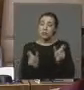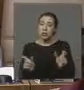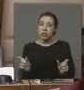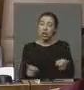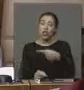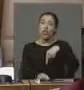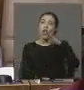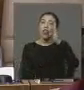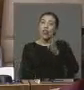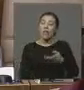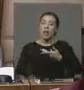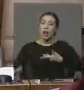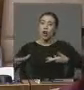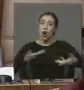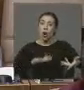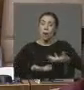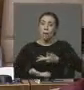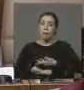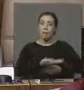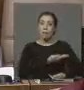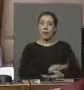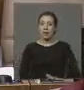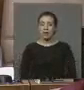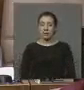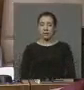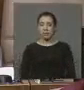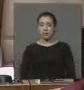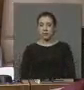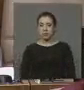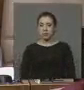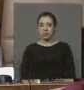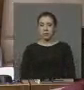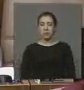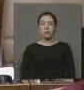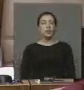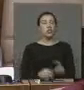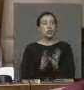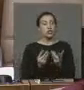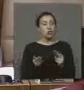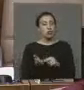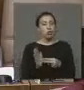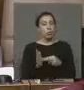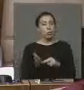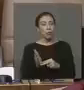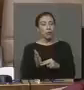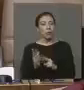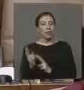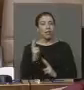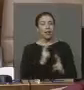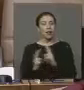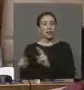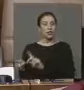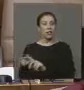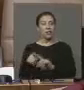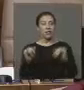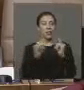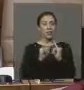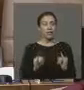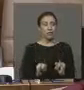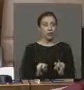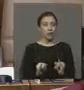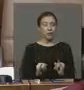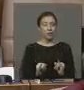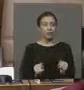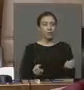es de todos y debe ser compartido. Que gran parte de la solución de los problemas de interacción entre distintos modos de